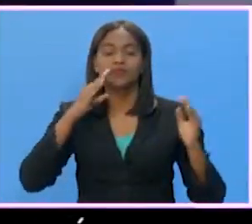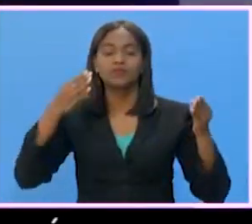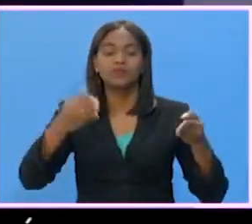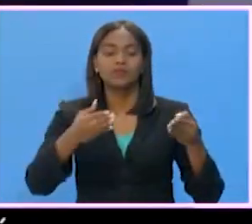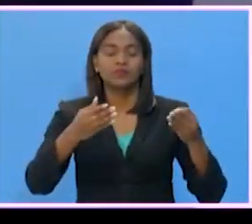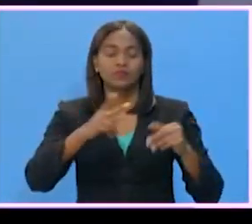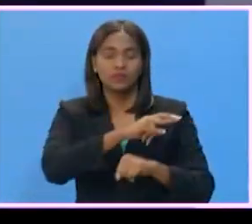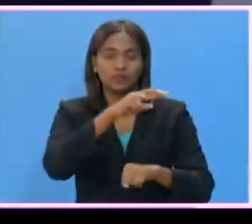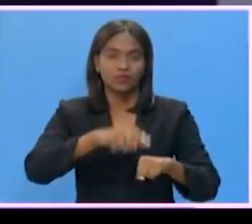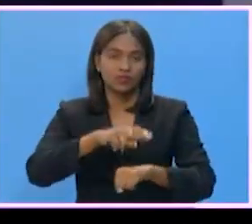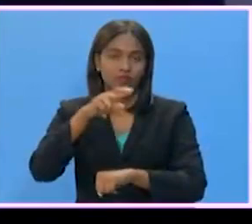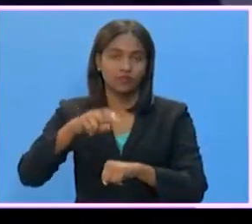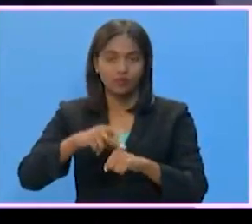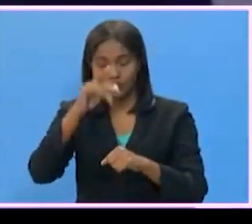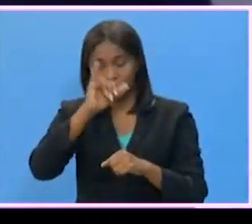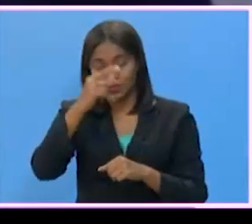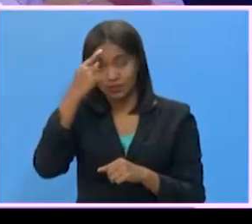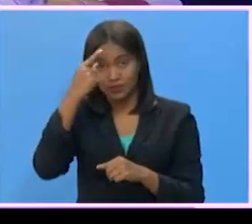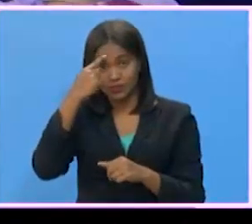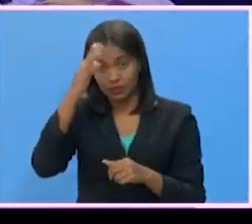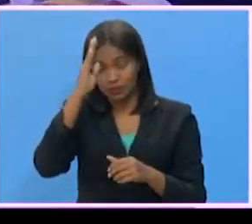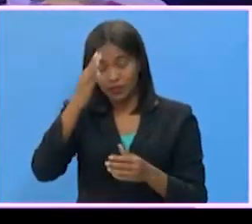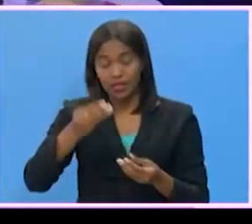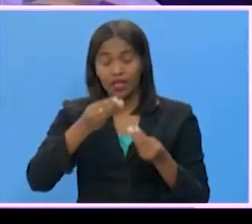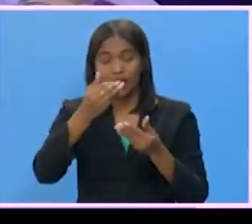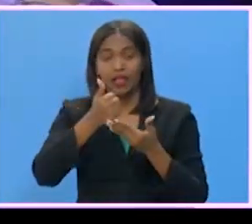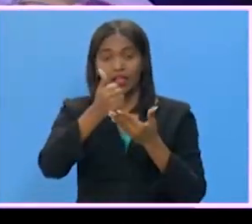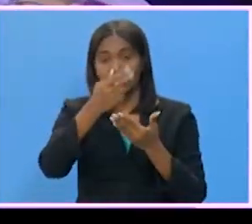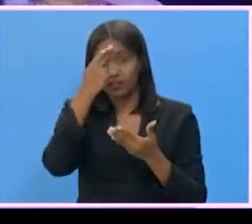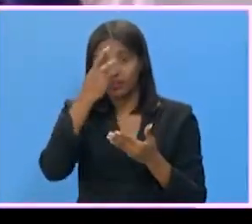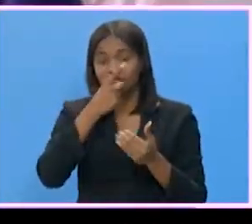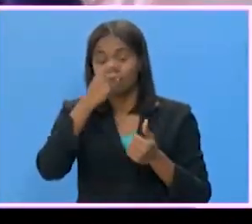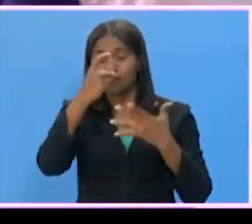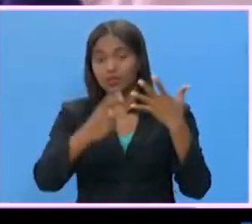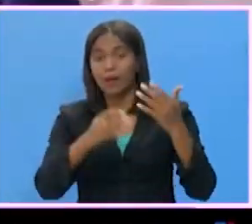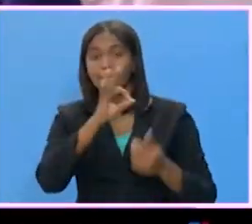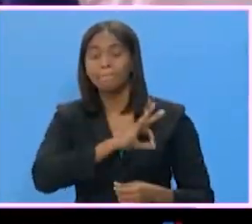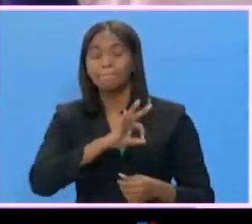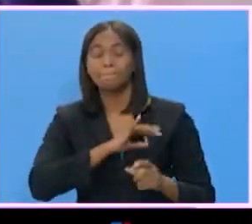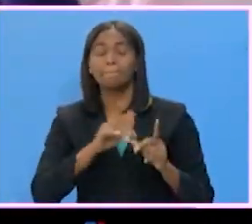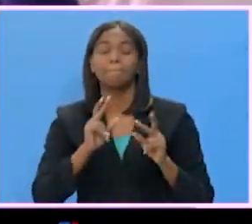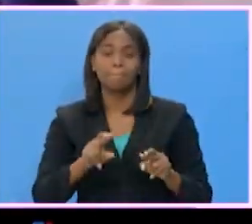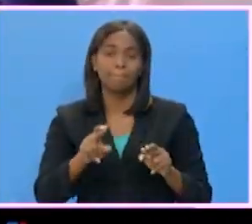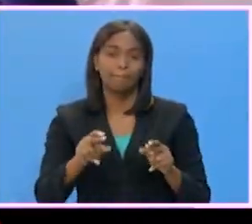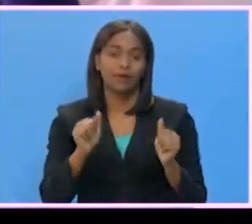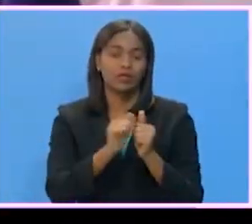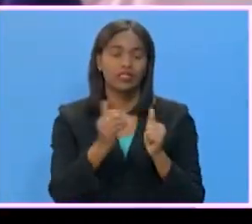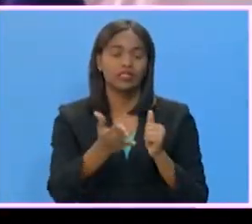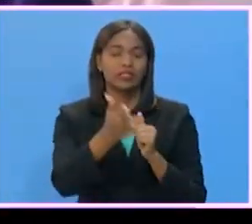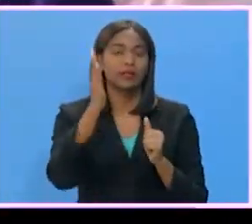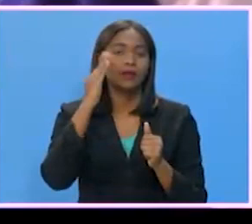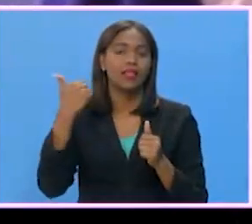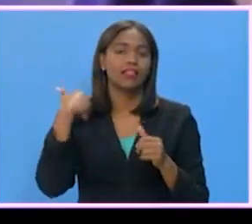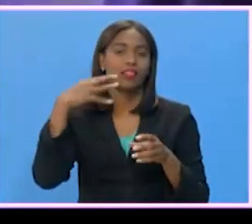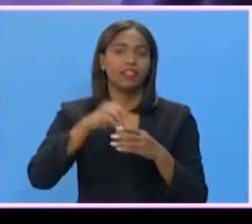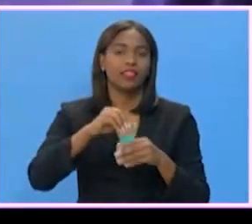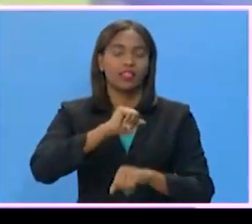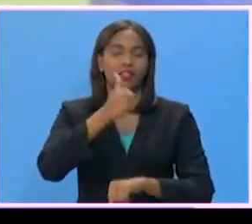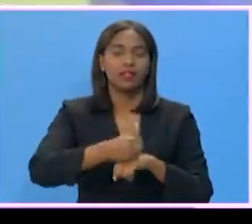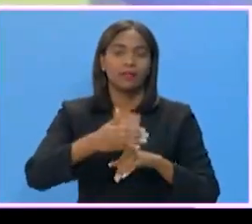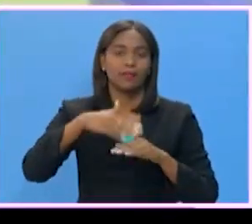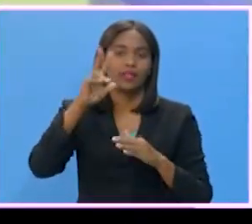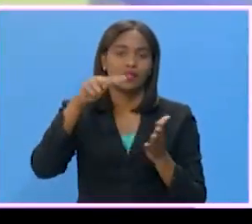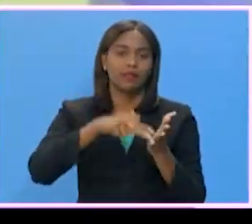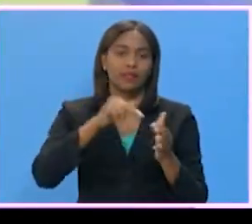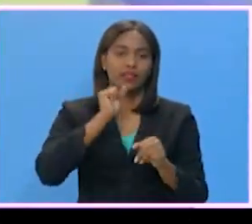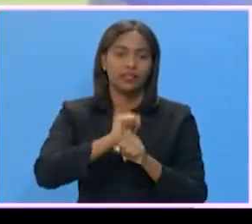logístico regional, lo que consideró reportará al país una serie de beneficios inmediatos, entre los que sobresalen la creación de más de